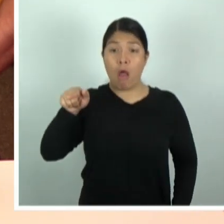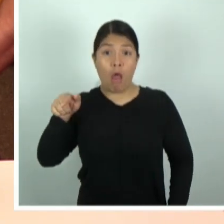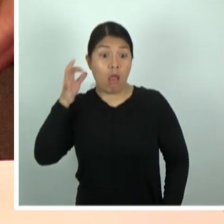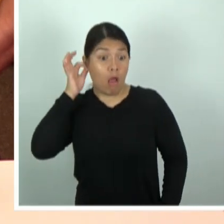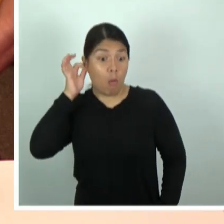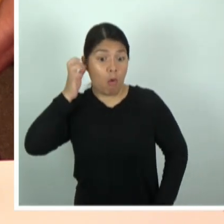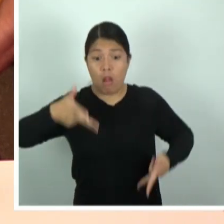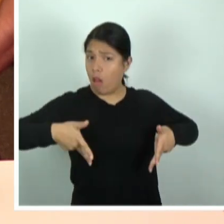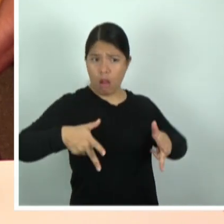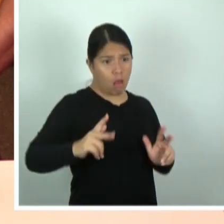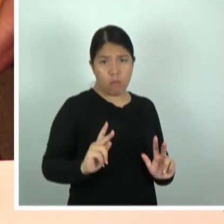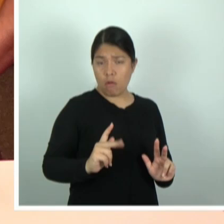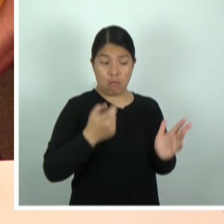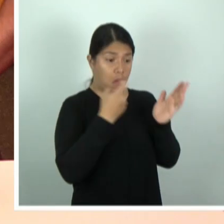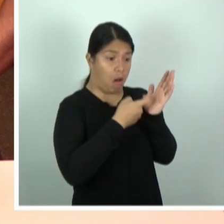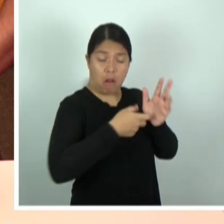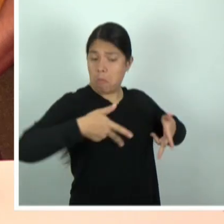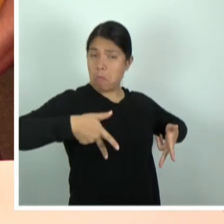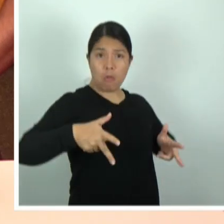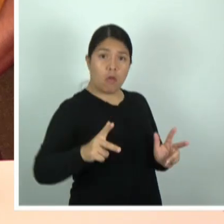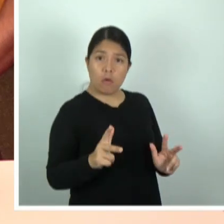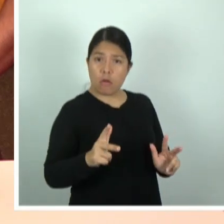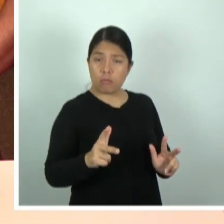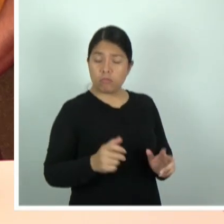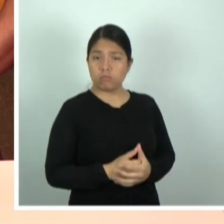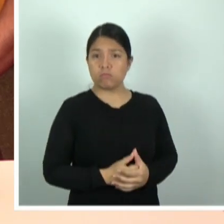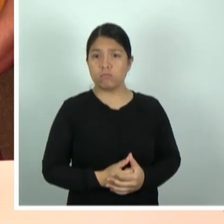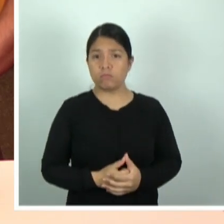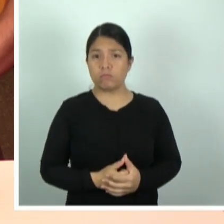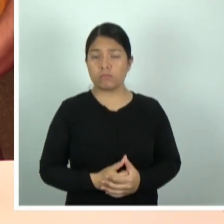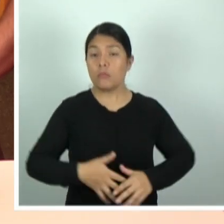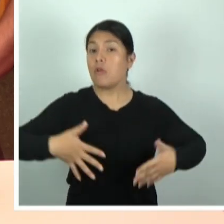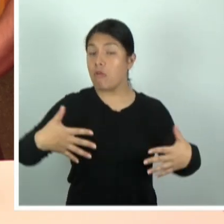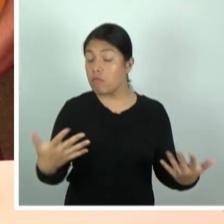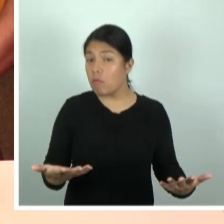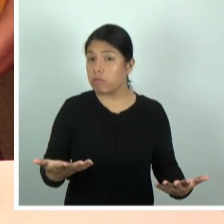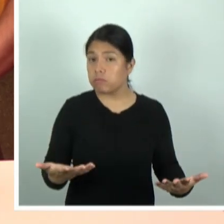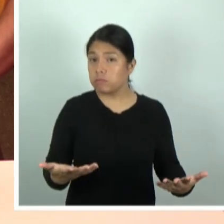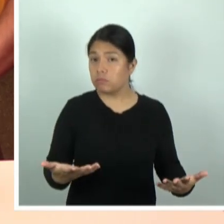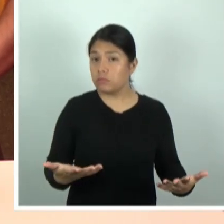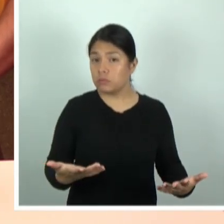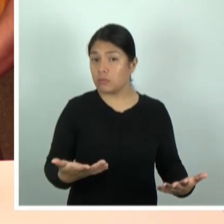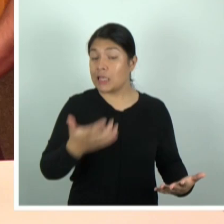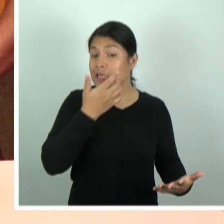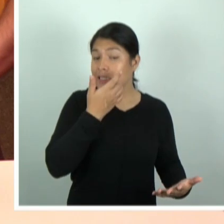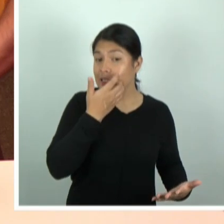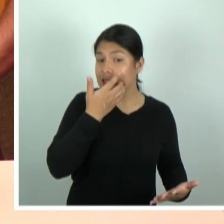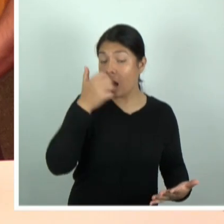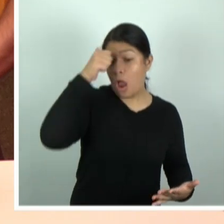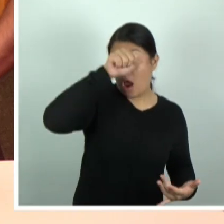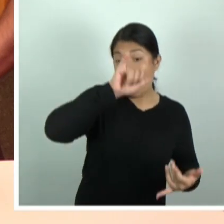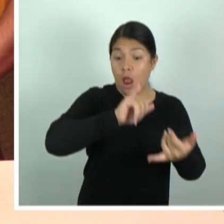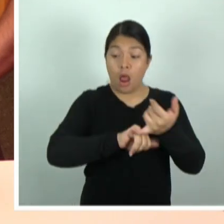de la ley. Ella queda libre de la ley. Así que, si mientras el marido